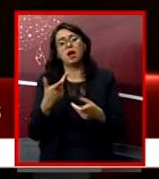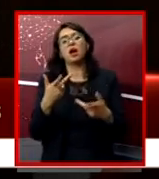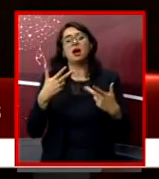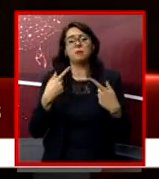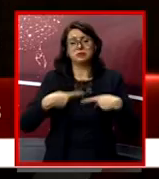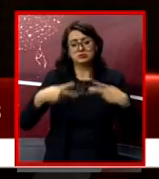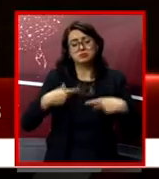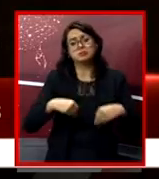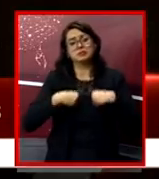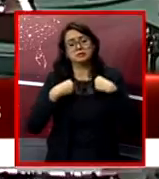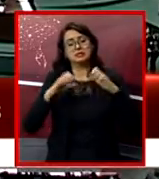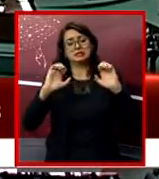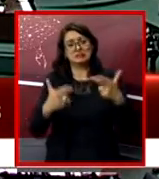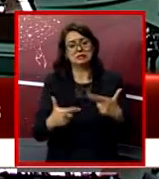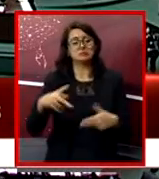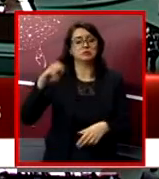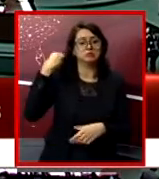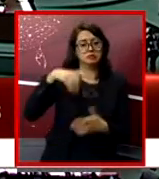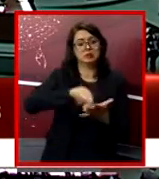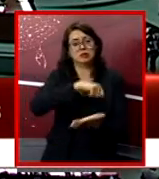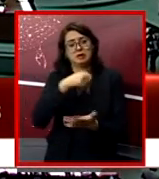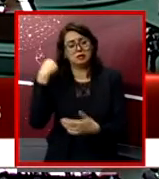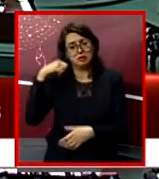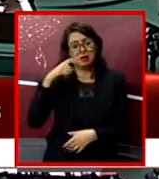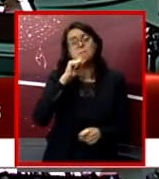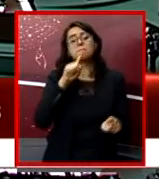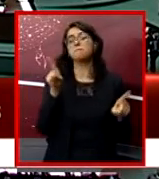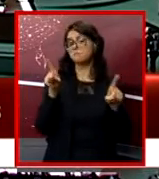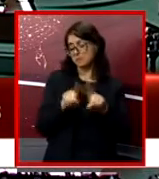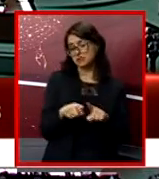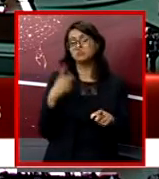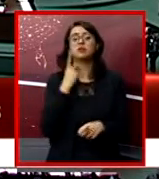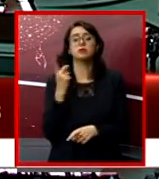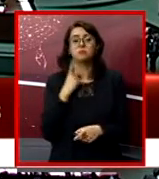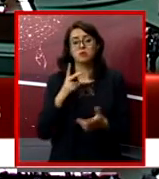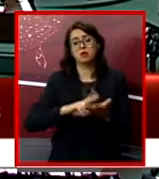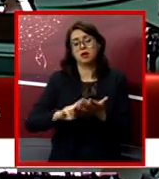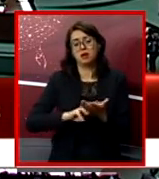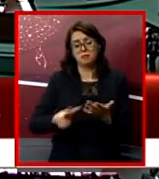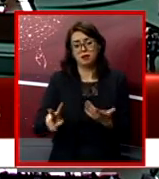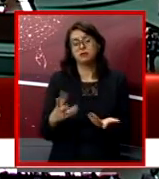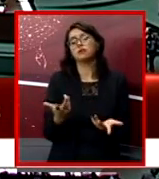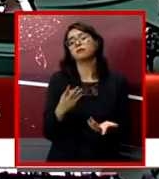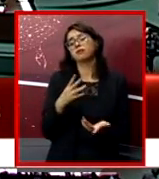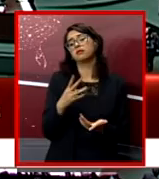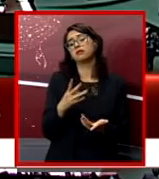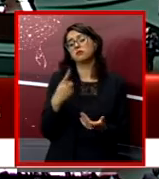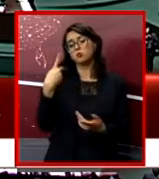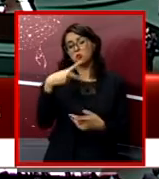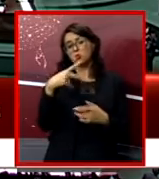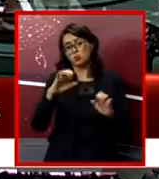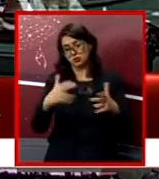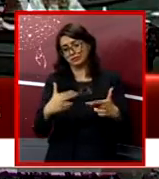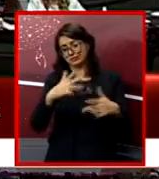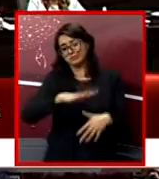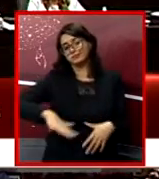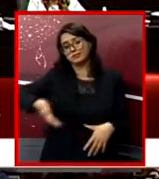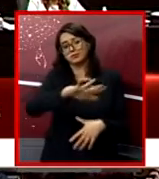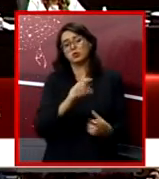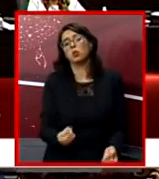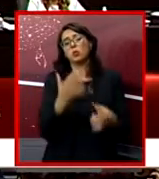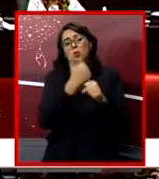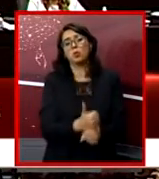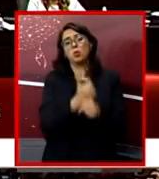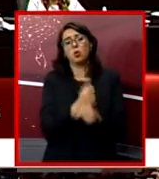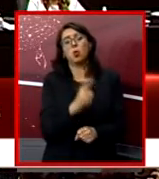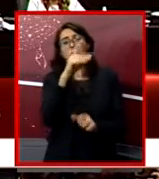Tabasco. El diputado Uberly López, del Partido Verde Ecologista y originario de Chiapas, señaló que en su estado el número de damnificados